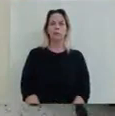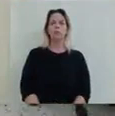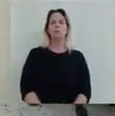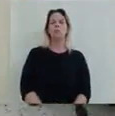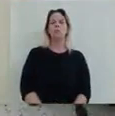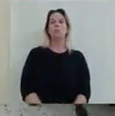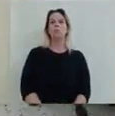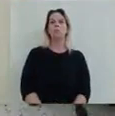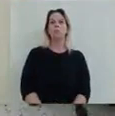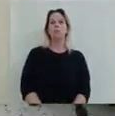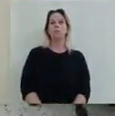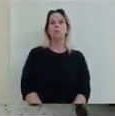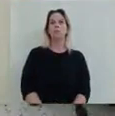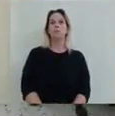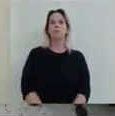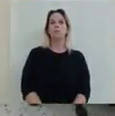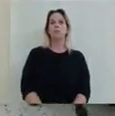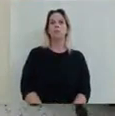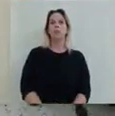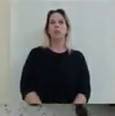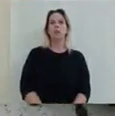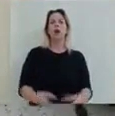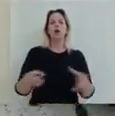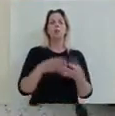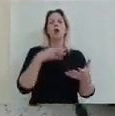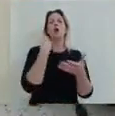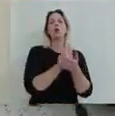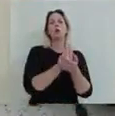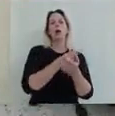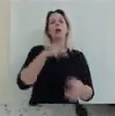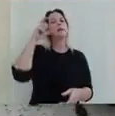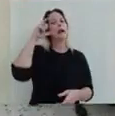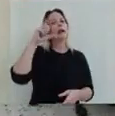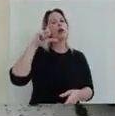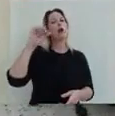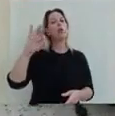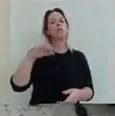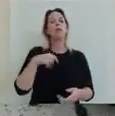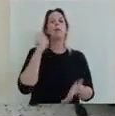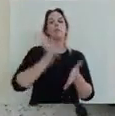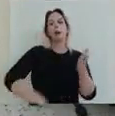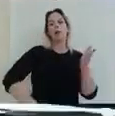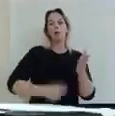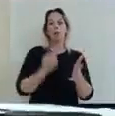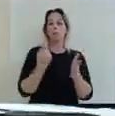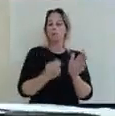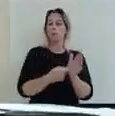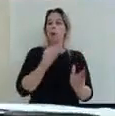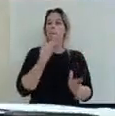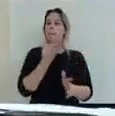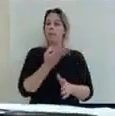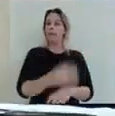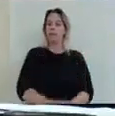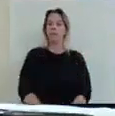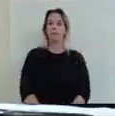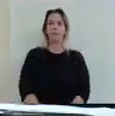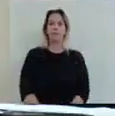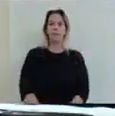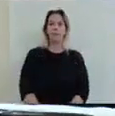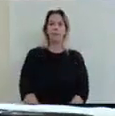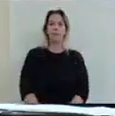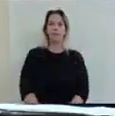Gatti, Boniazuc, Vizqui. Concejal Miño. Sí, bueno, aclaraba anteriormente que